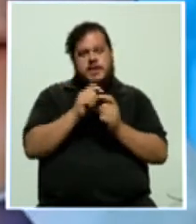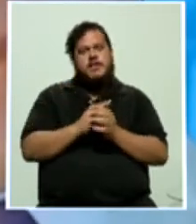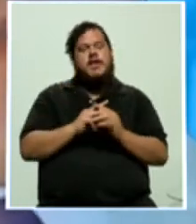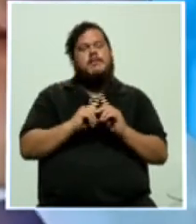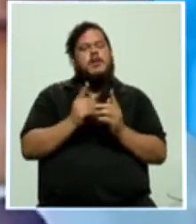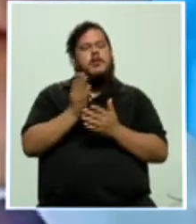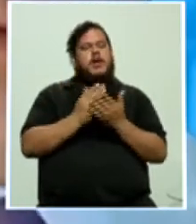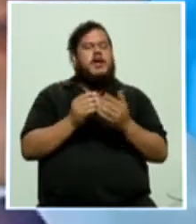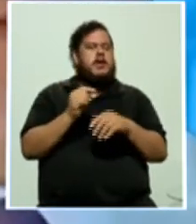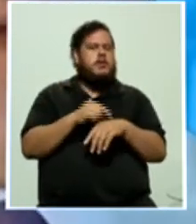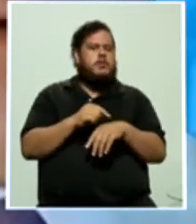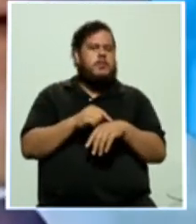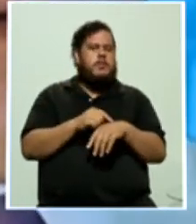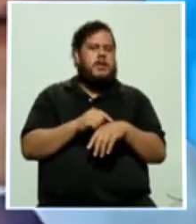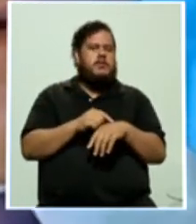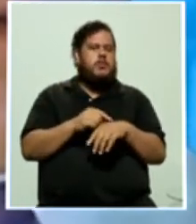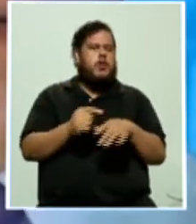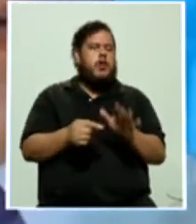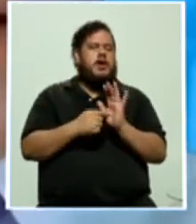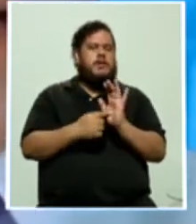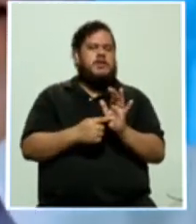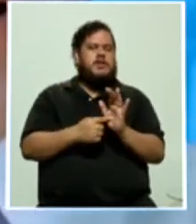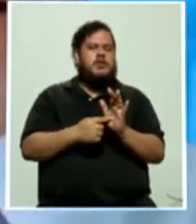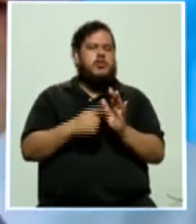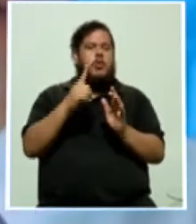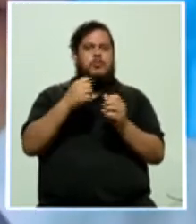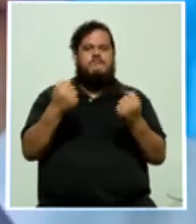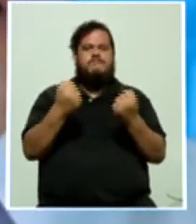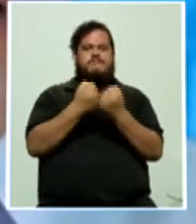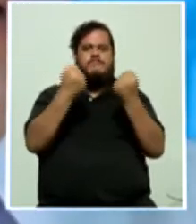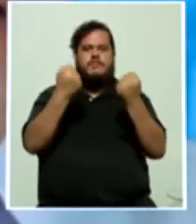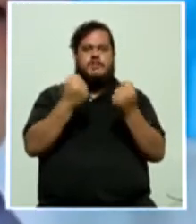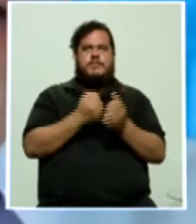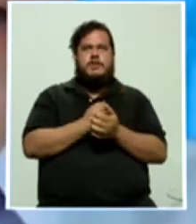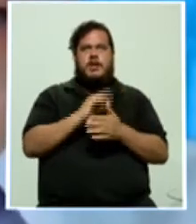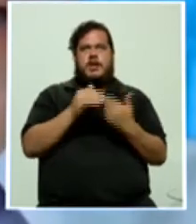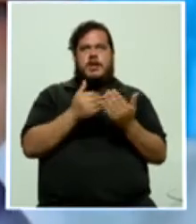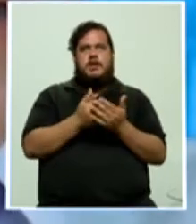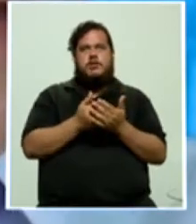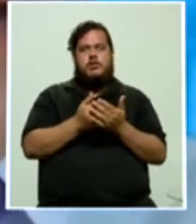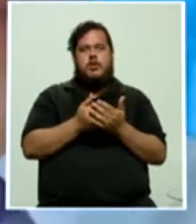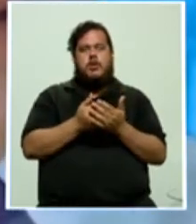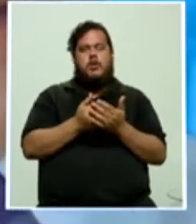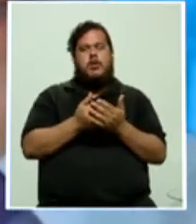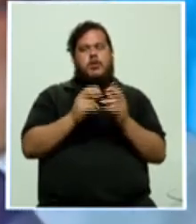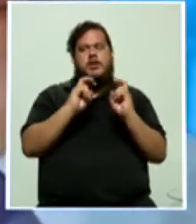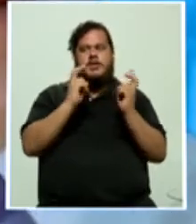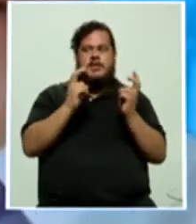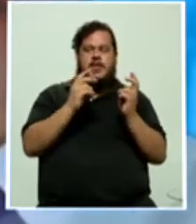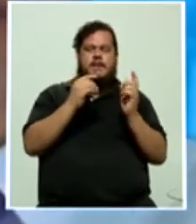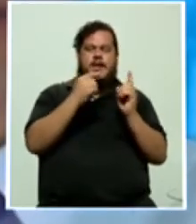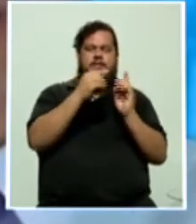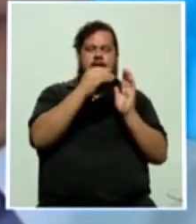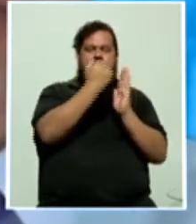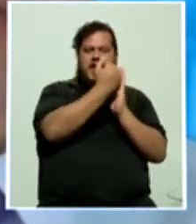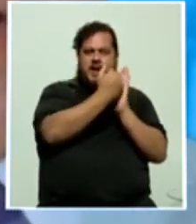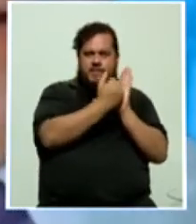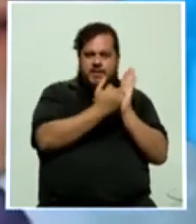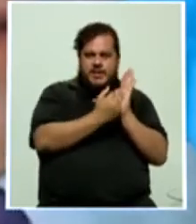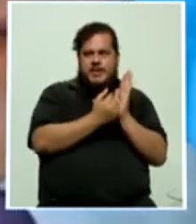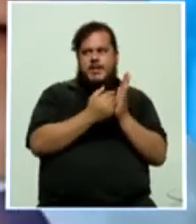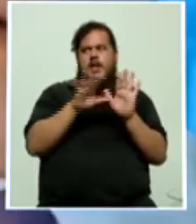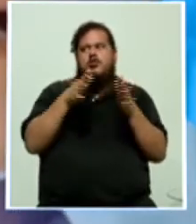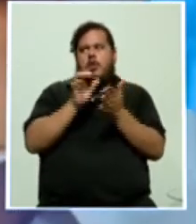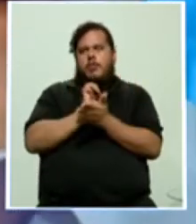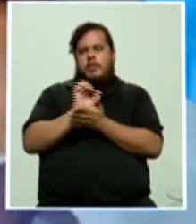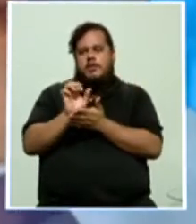momento representó sí un desafío en lo que tiene que ver con el tema de las medidas, el tema de prevención